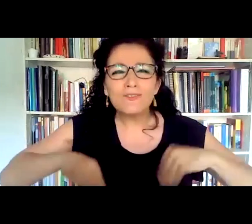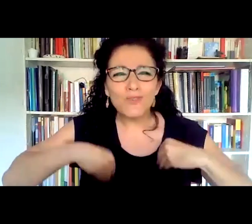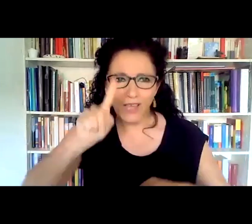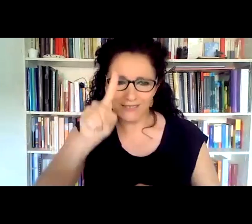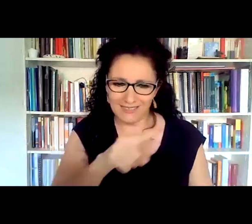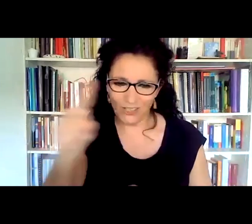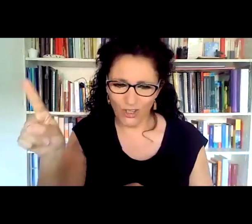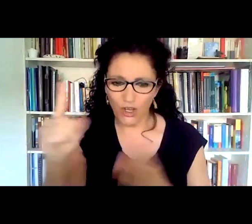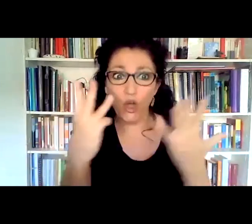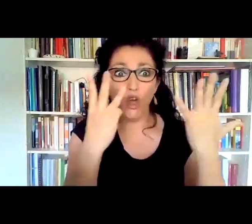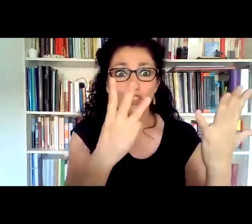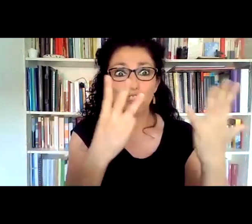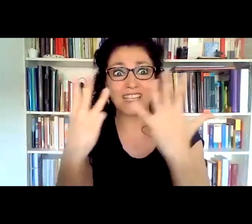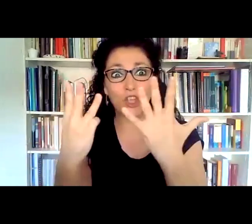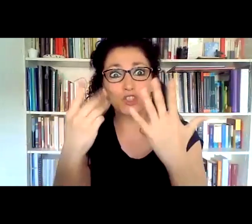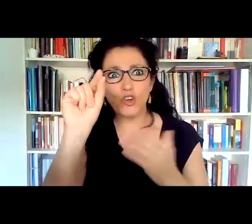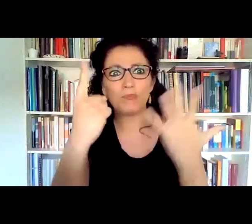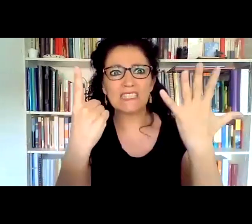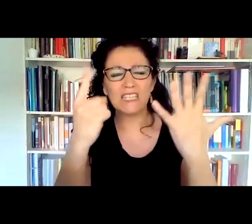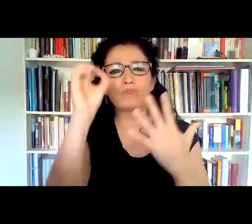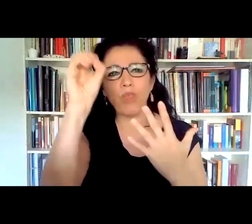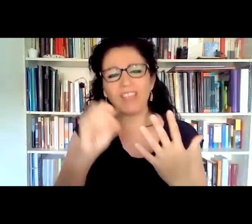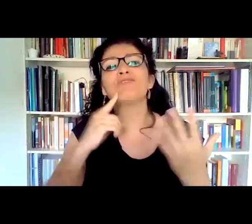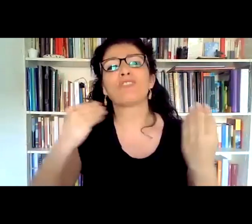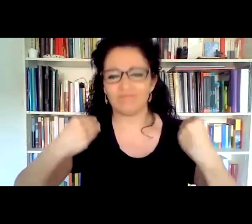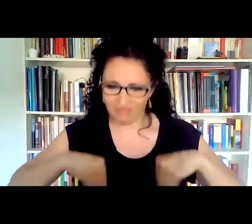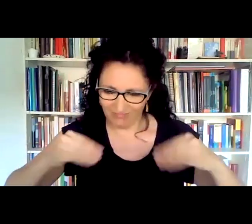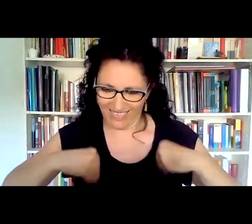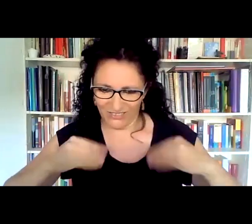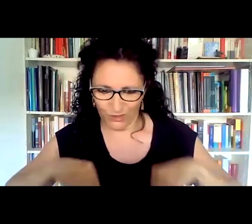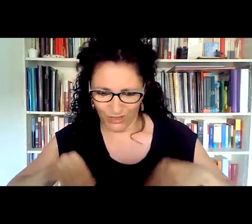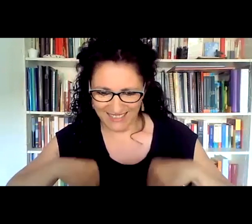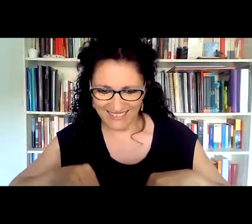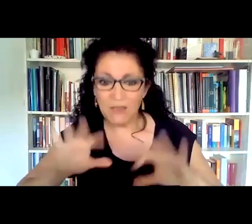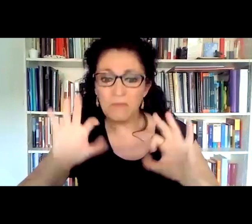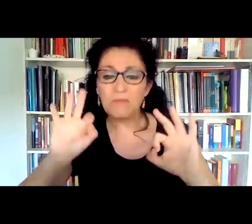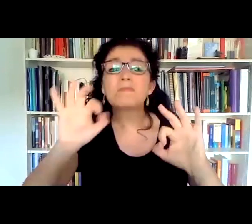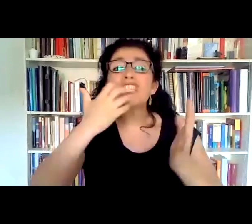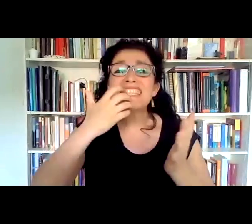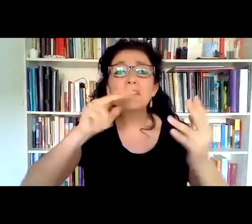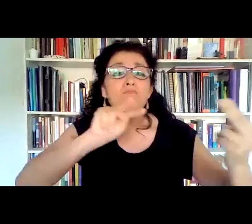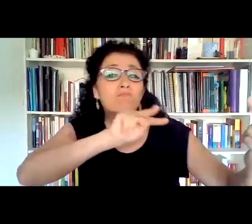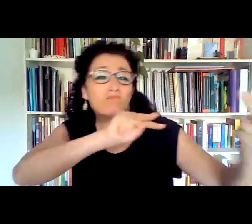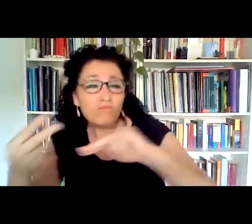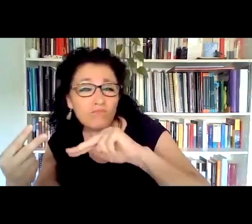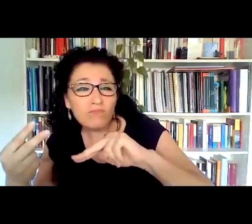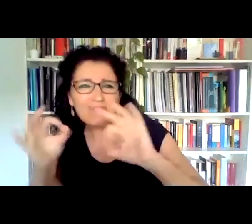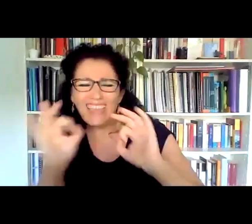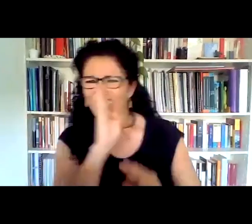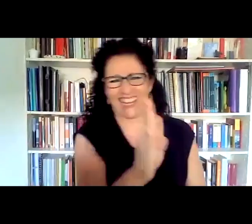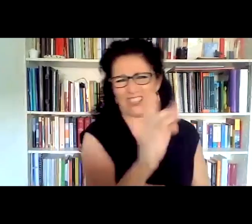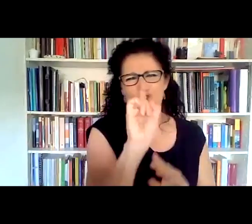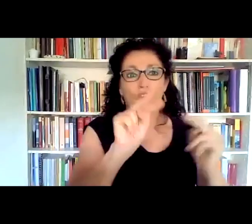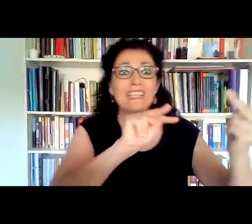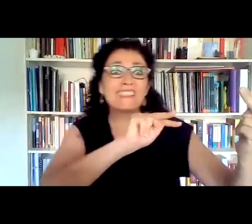poesía, si la disfrutan de igual modo directamente en lengua de signos, más del 80% dice que